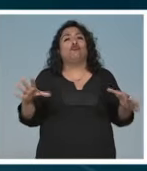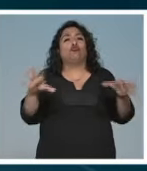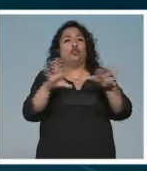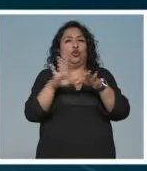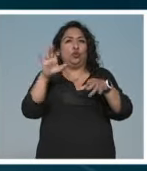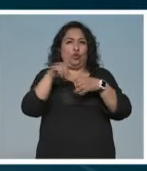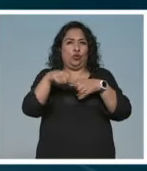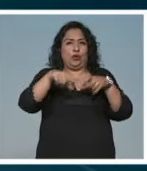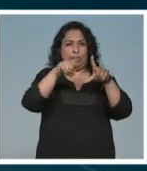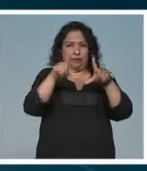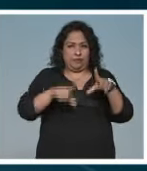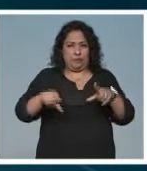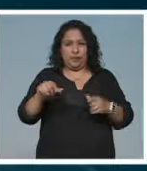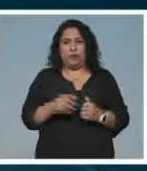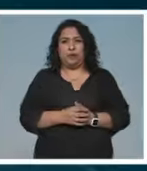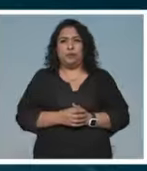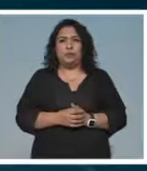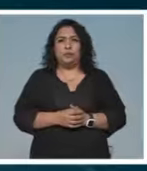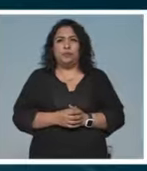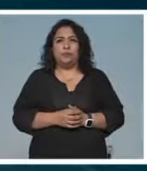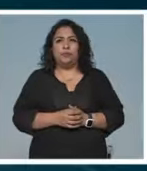cultural de nuestro país.